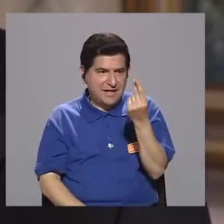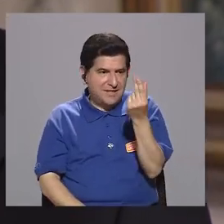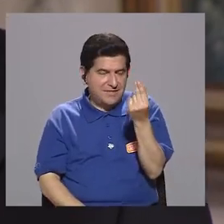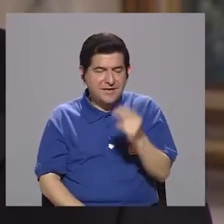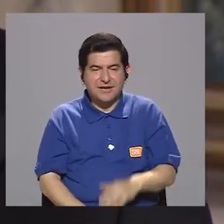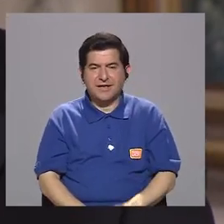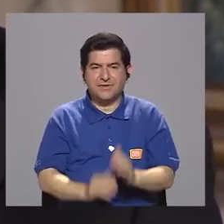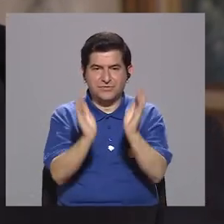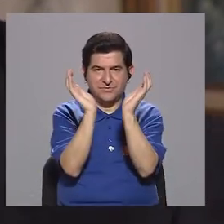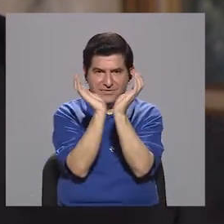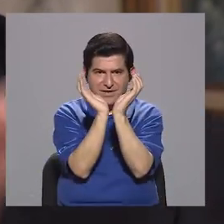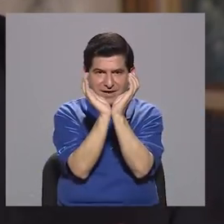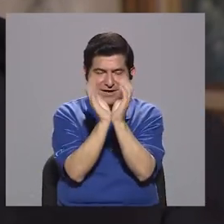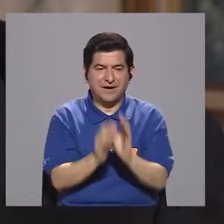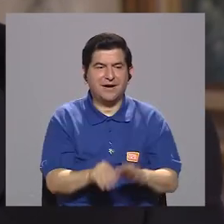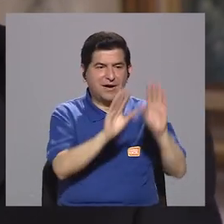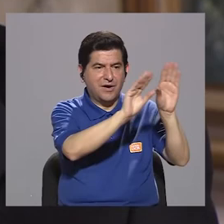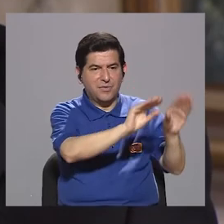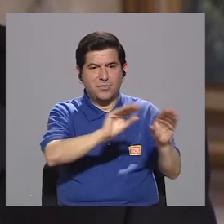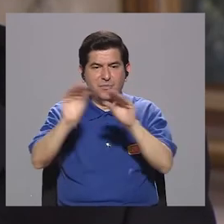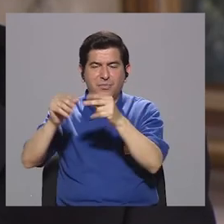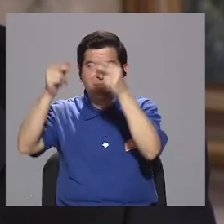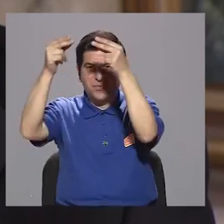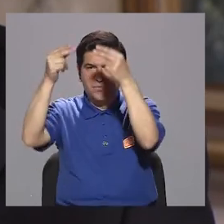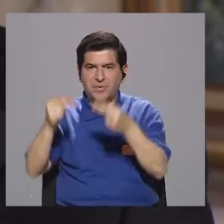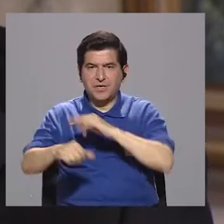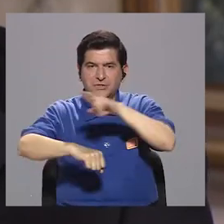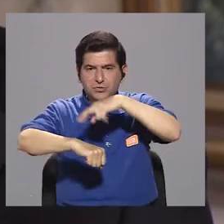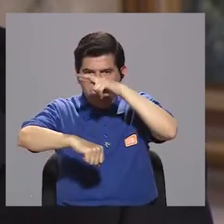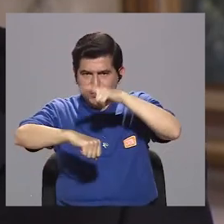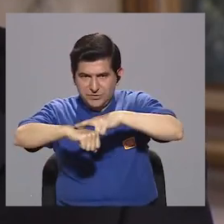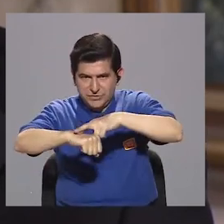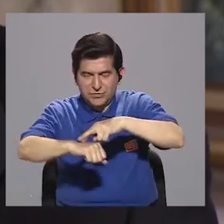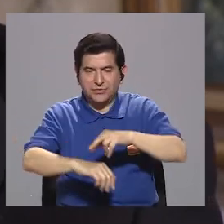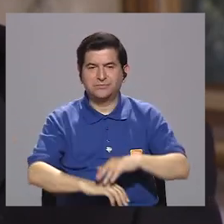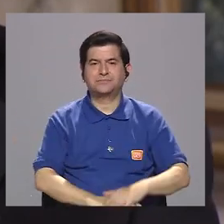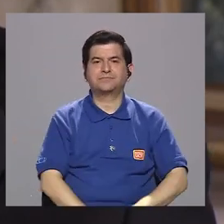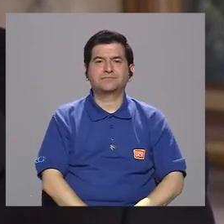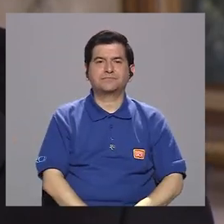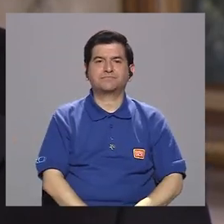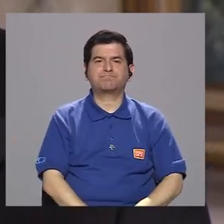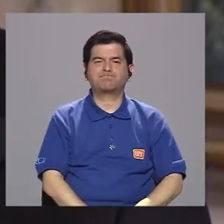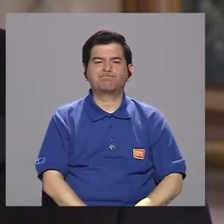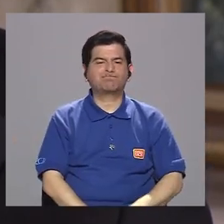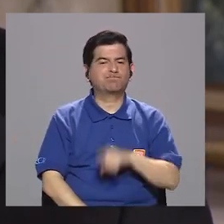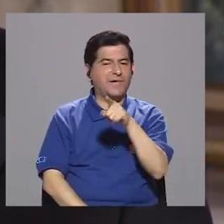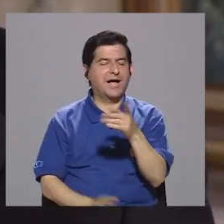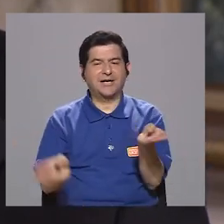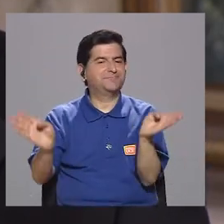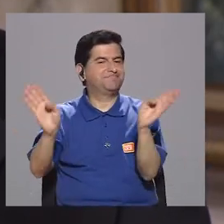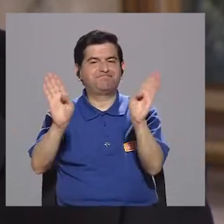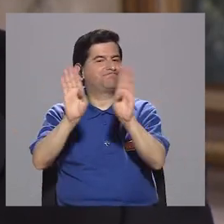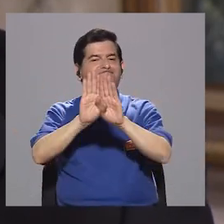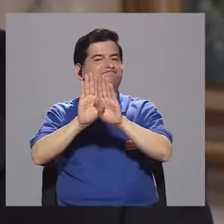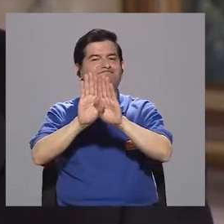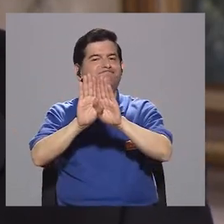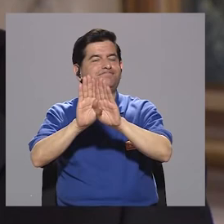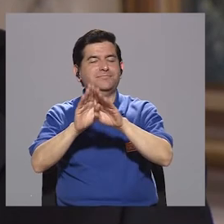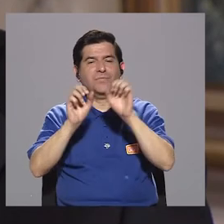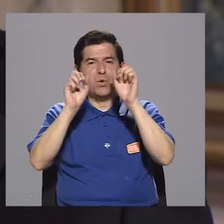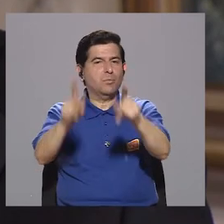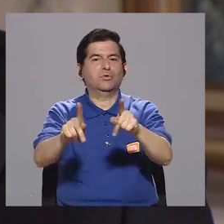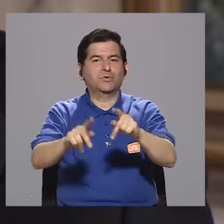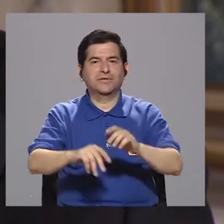Caja de Seguro Social pasaran al presupuesto de la República. Y entonces ahí se cerró completamente